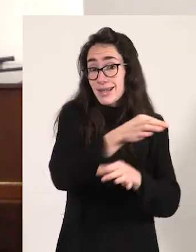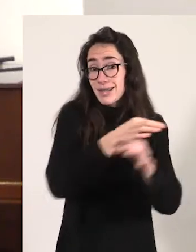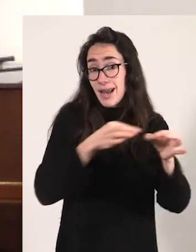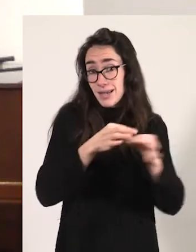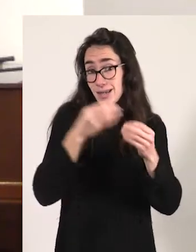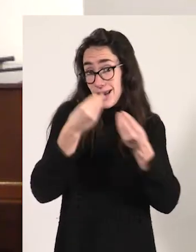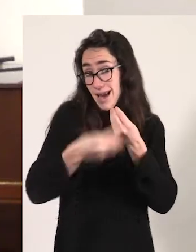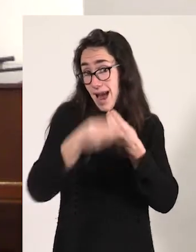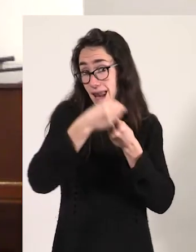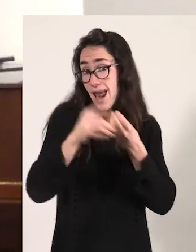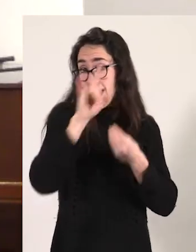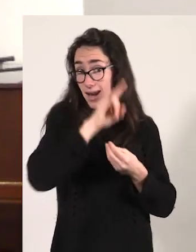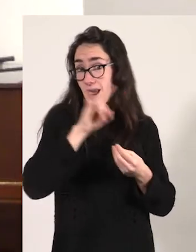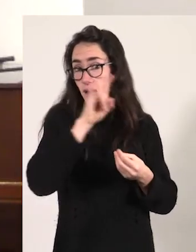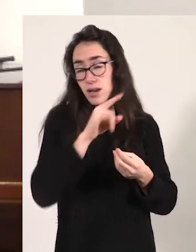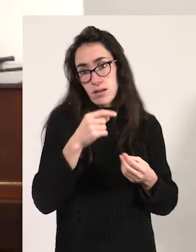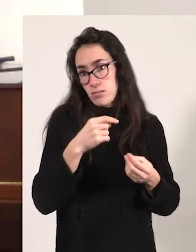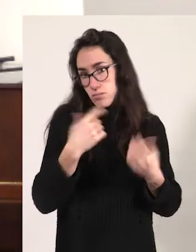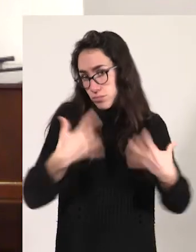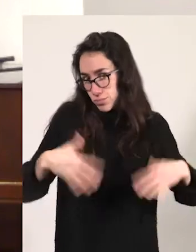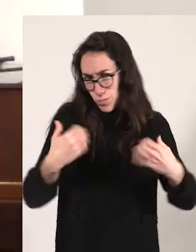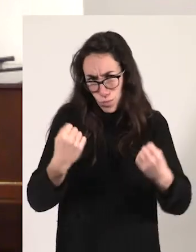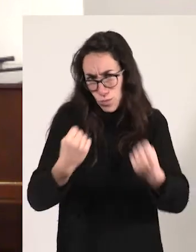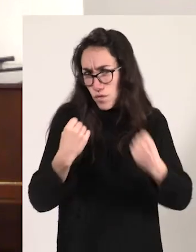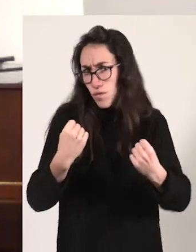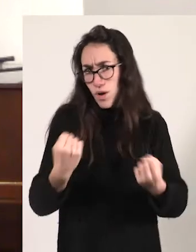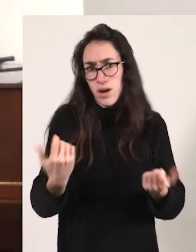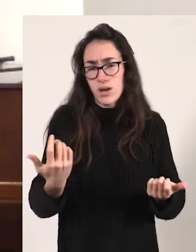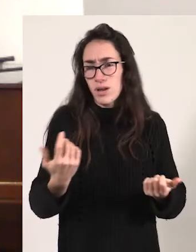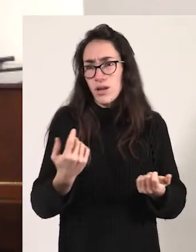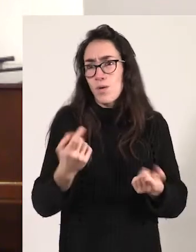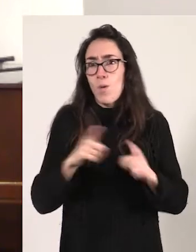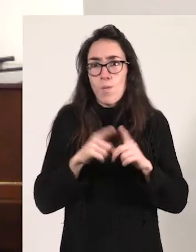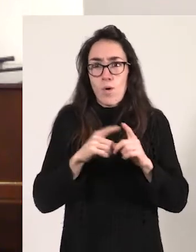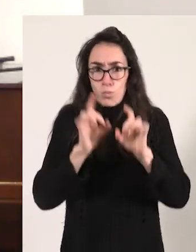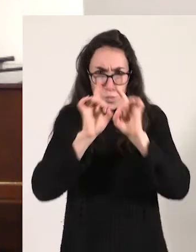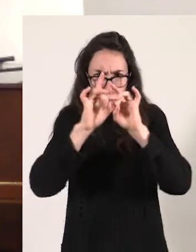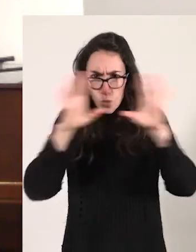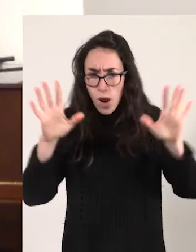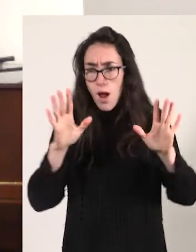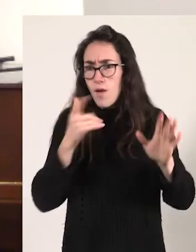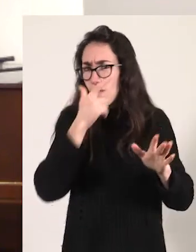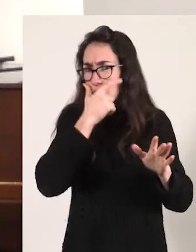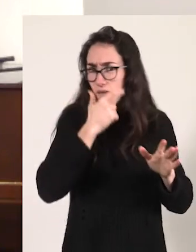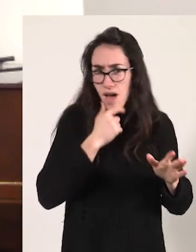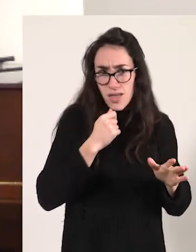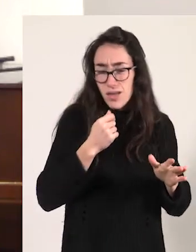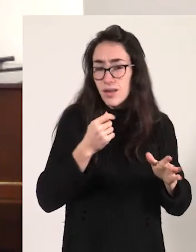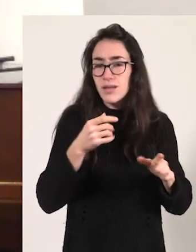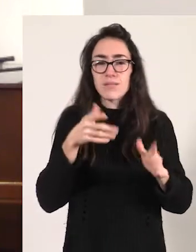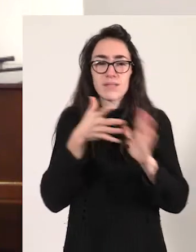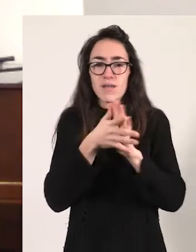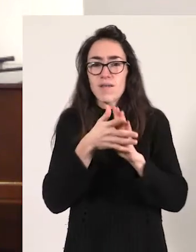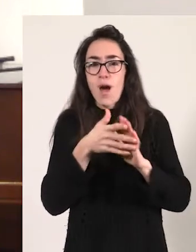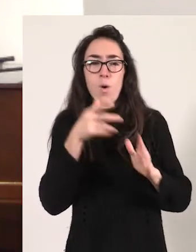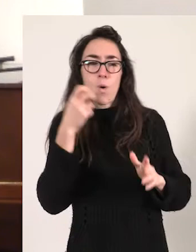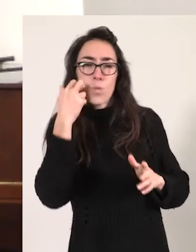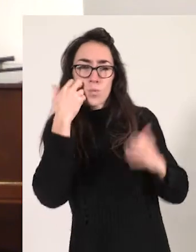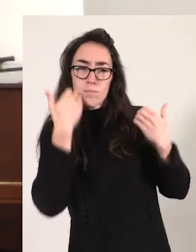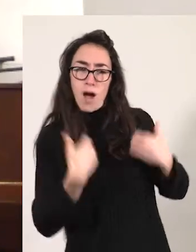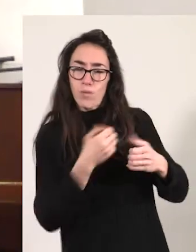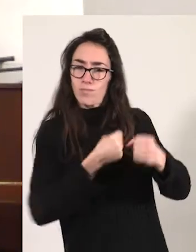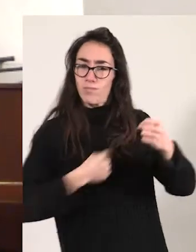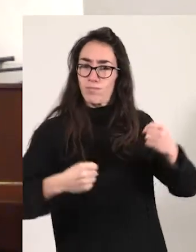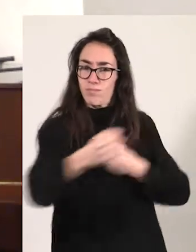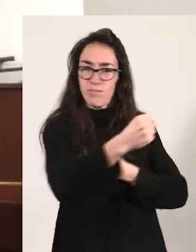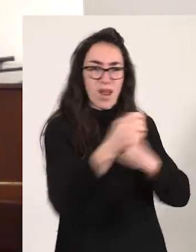ahora mismo en Canarias es tremendo y yo creo que el punto de partida es algo tan obvio, tan sencillo, pero tan importante tener en cuenta como